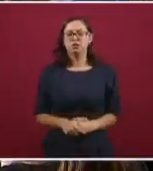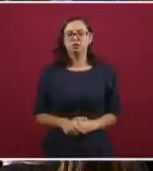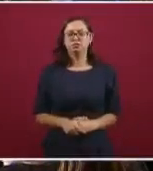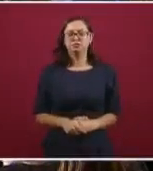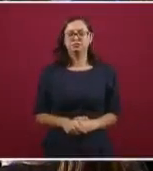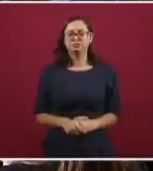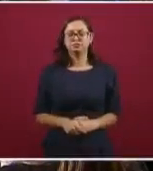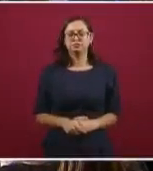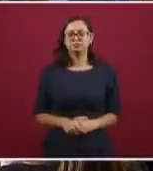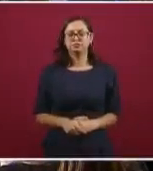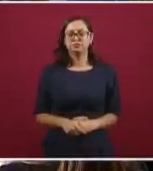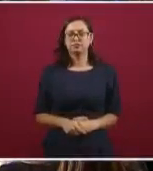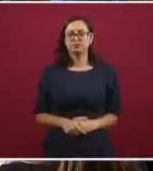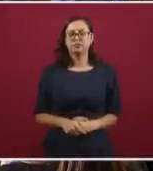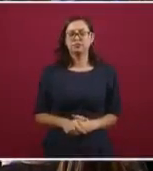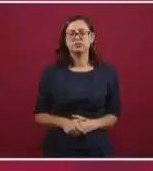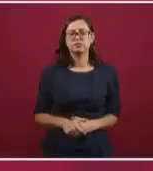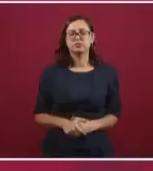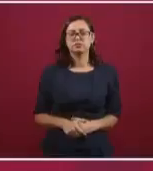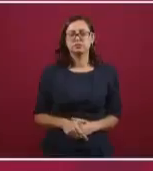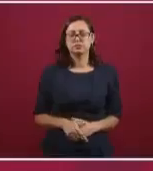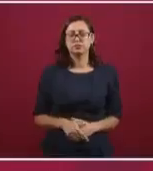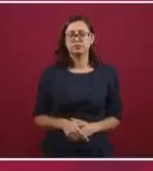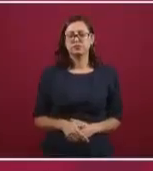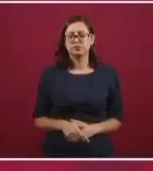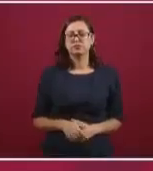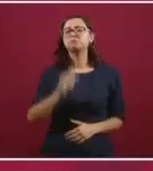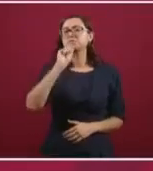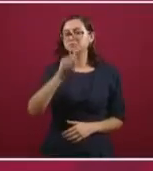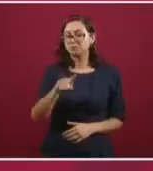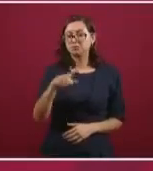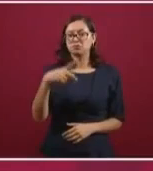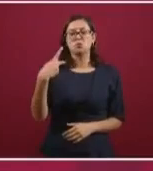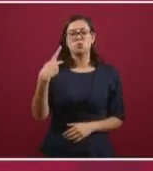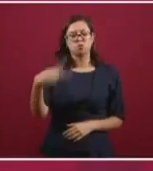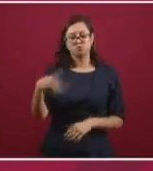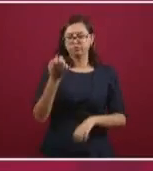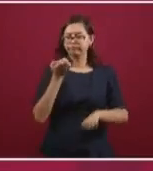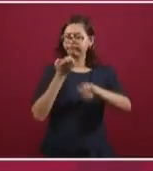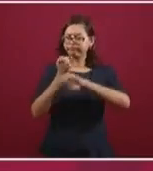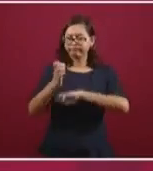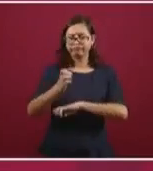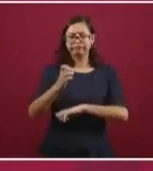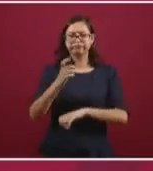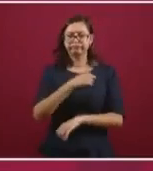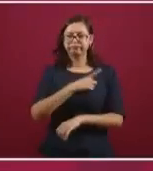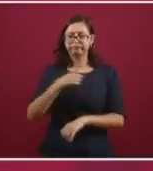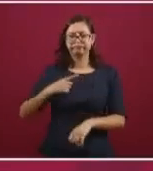Eso también corresponde a los estados, ¿sí?